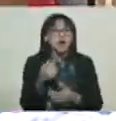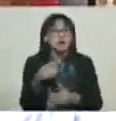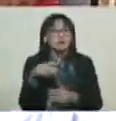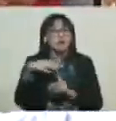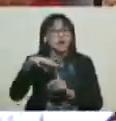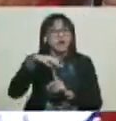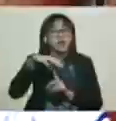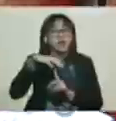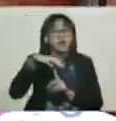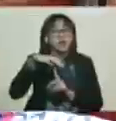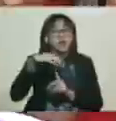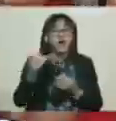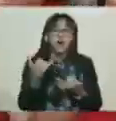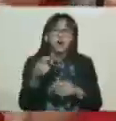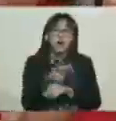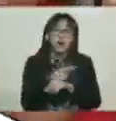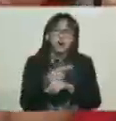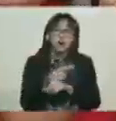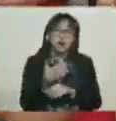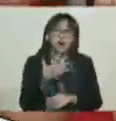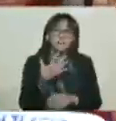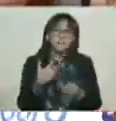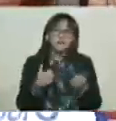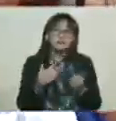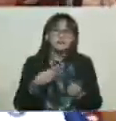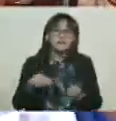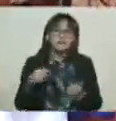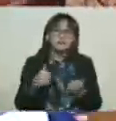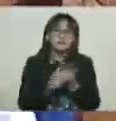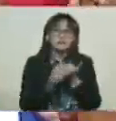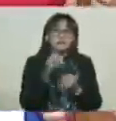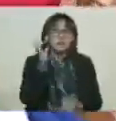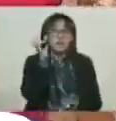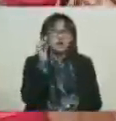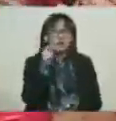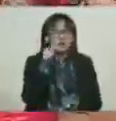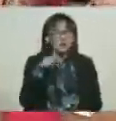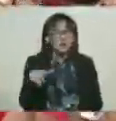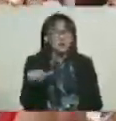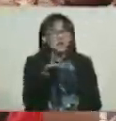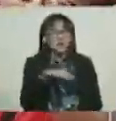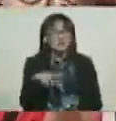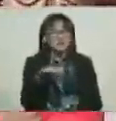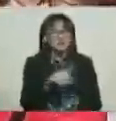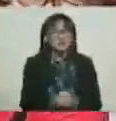y tiene un presidente mujer querida mujer del pueblo